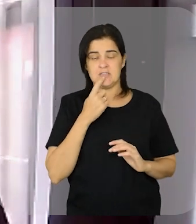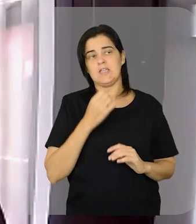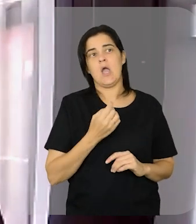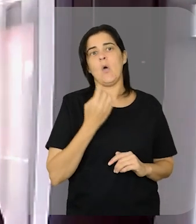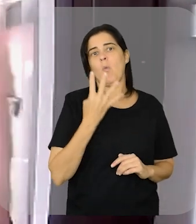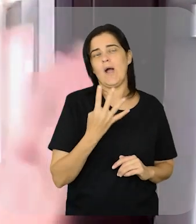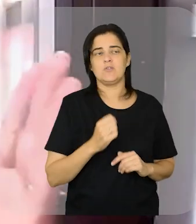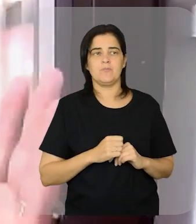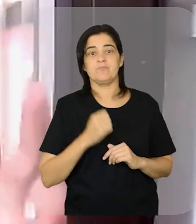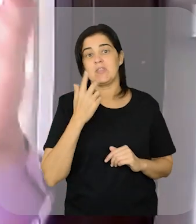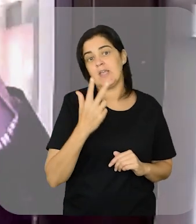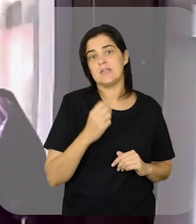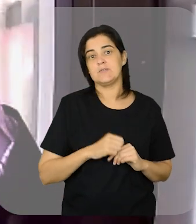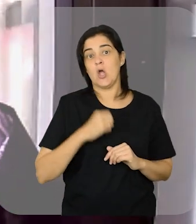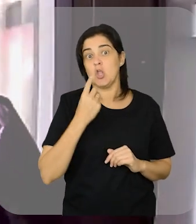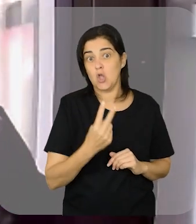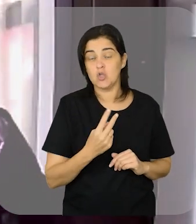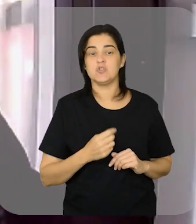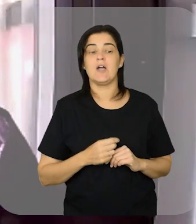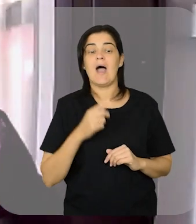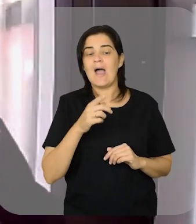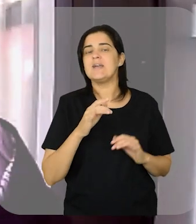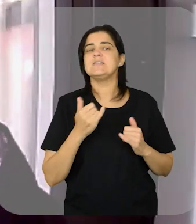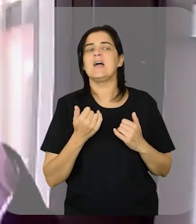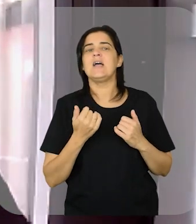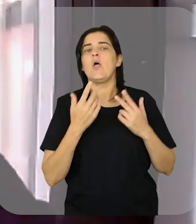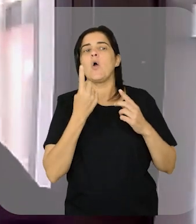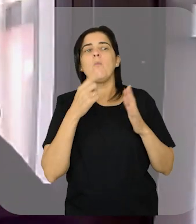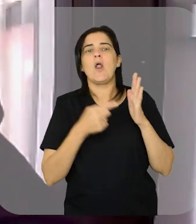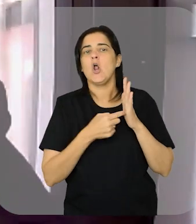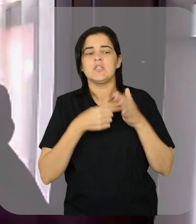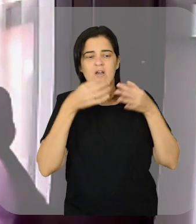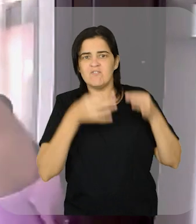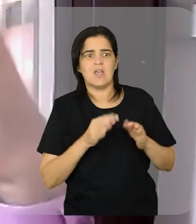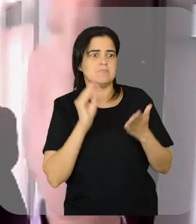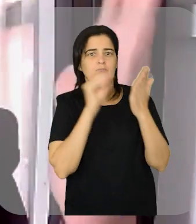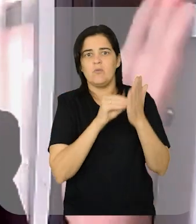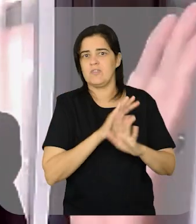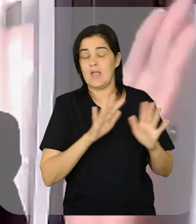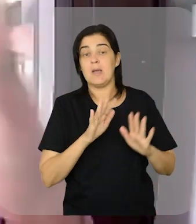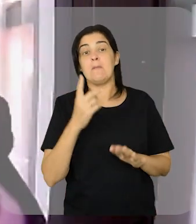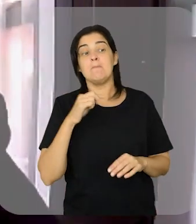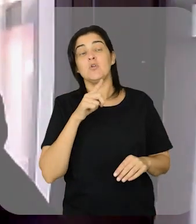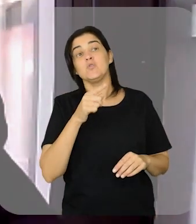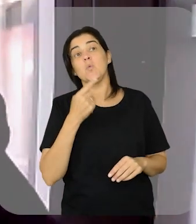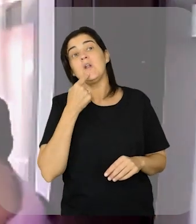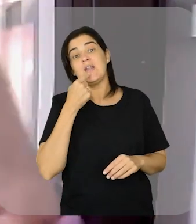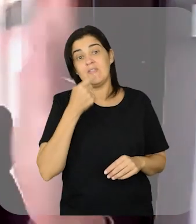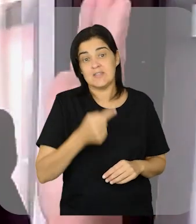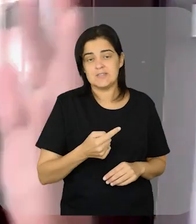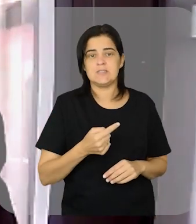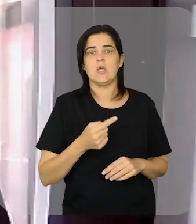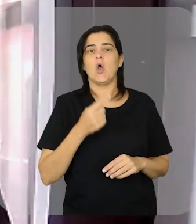4, 3, 2, estoy dándole un punto fijo. En cambio, si tú le estás dando